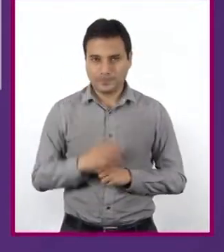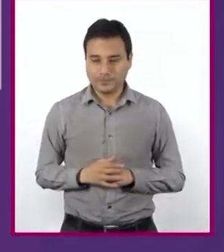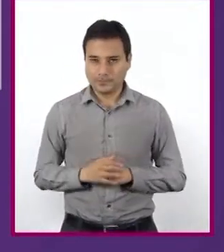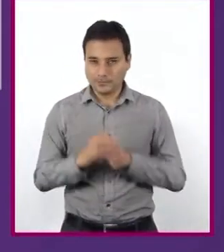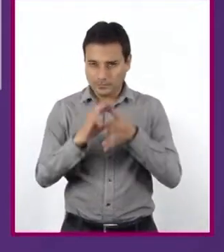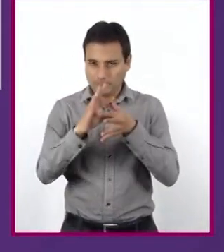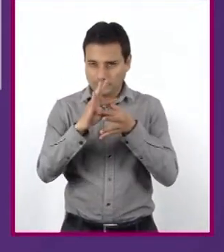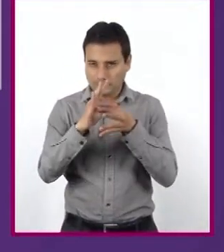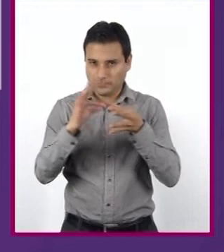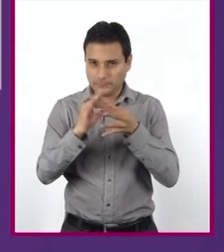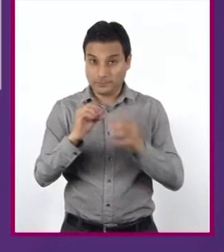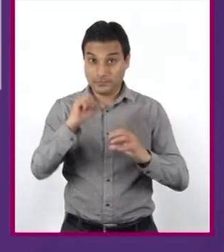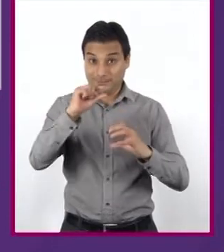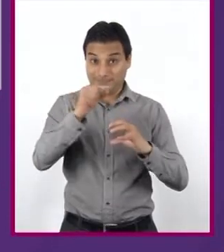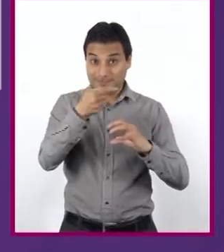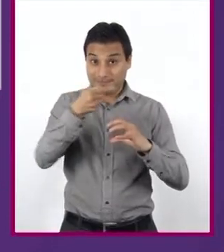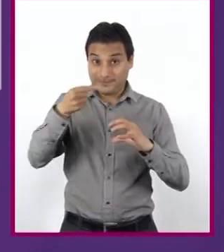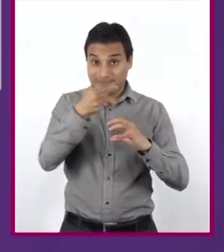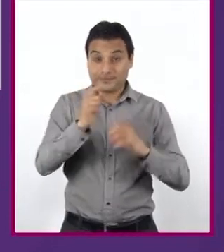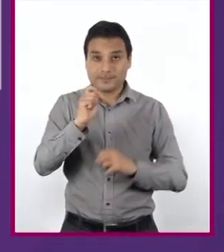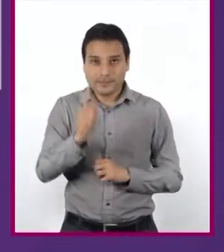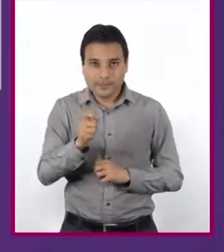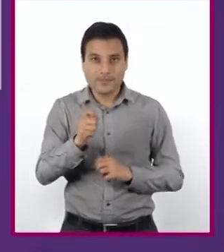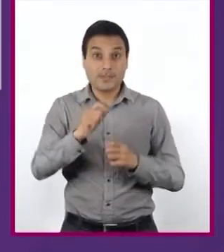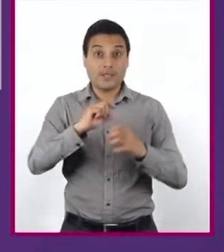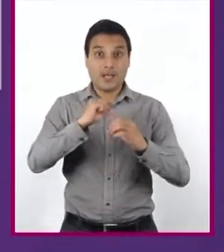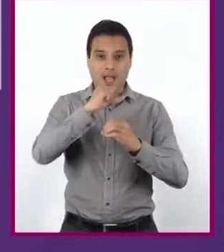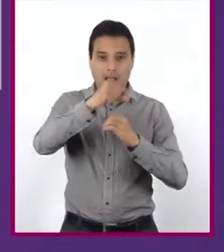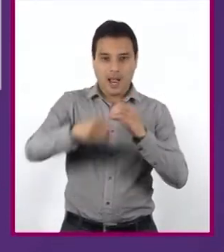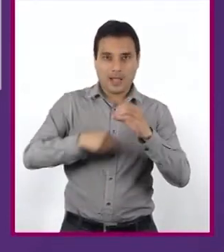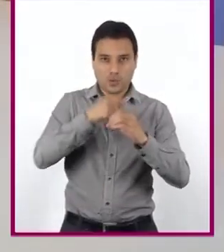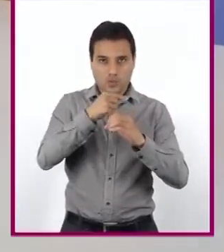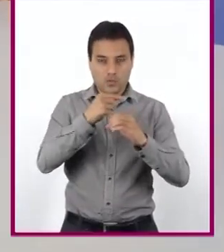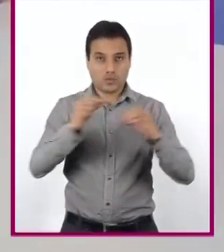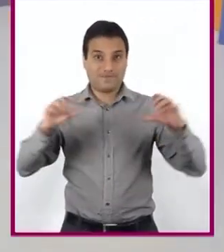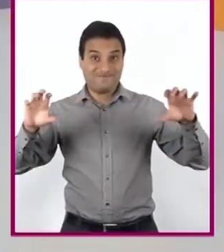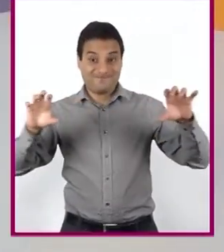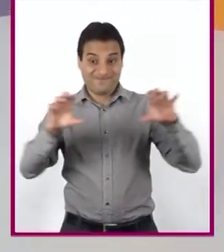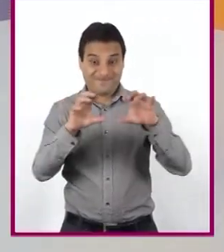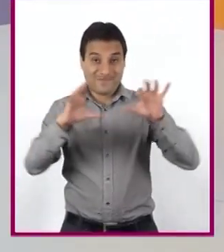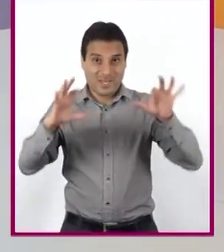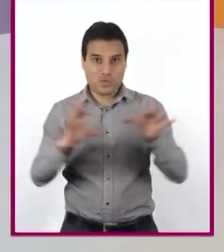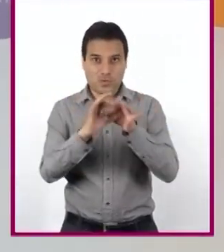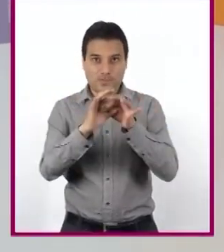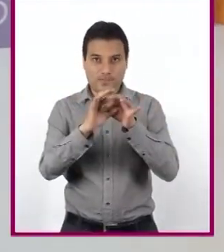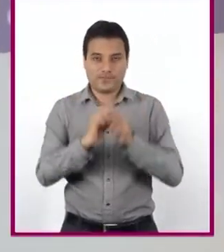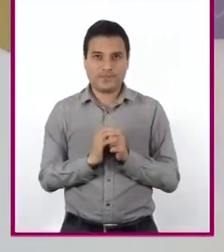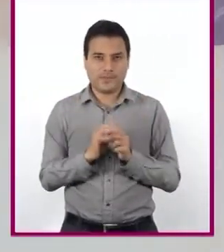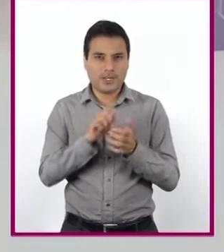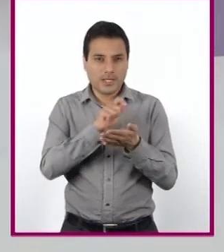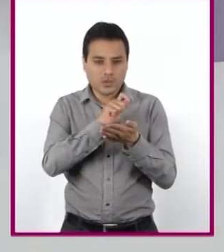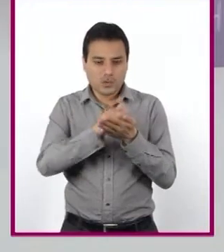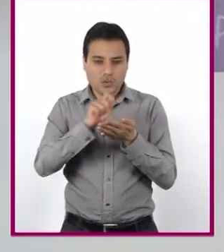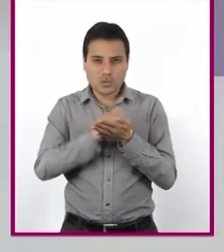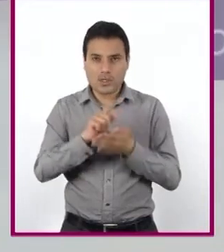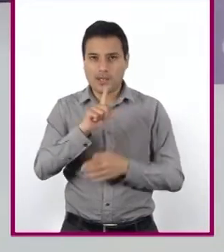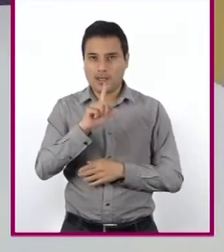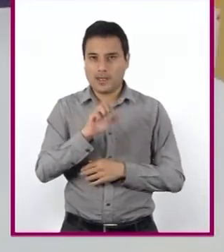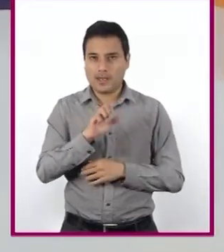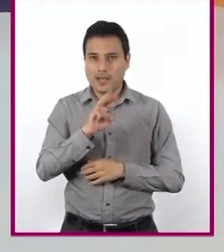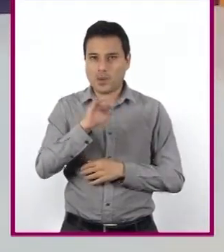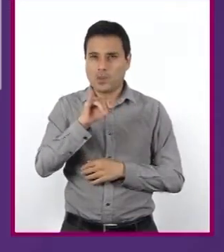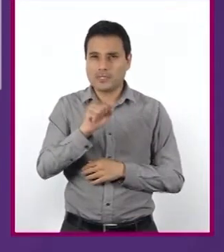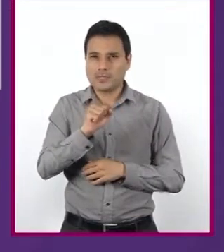que participan en la unión entre átomos. ¿Qué es la estructura de Lewis o diagrama